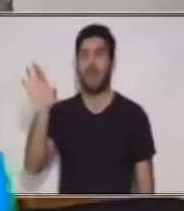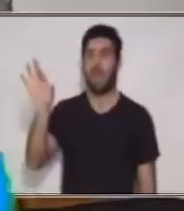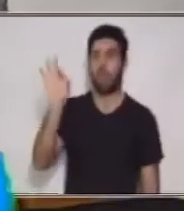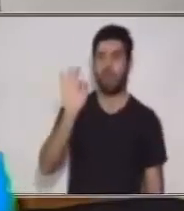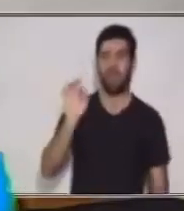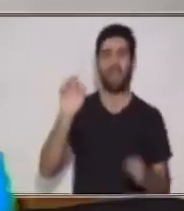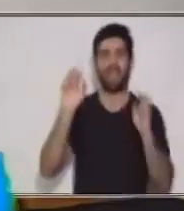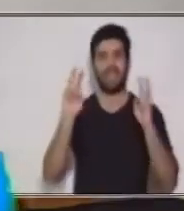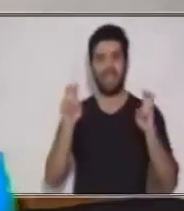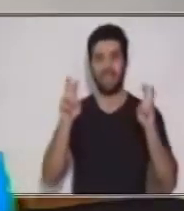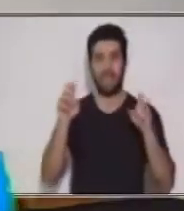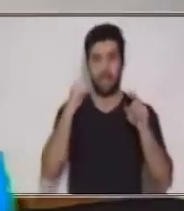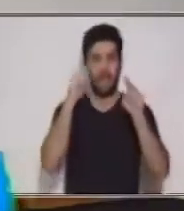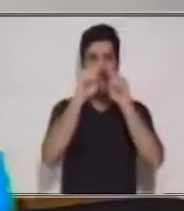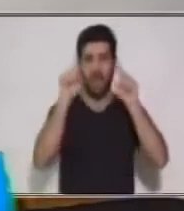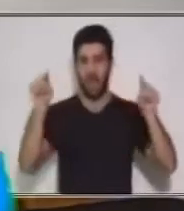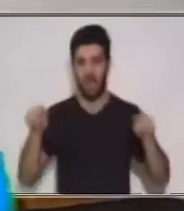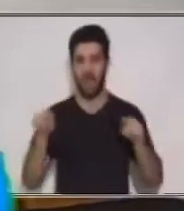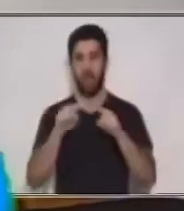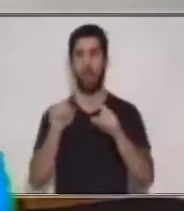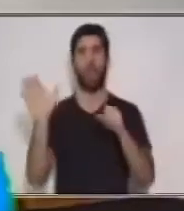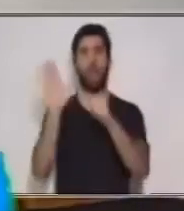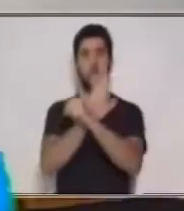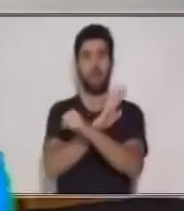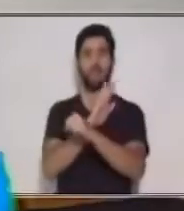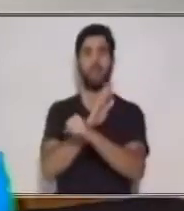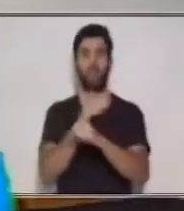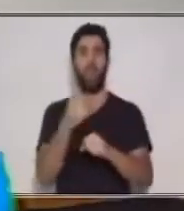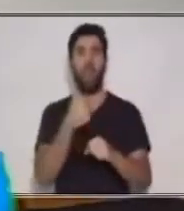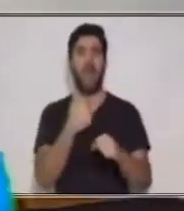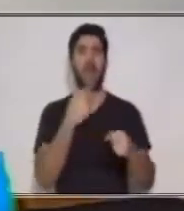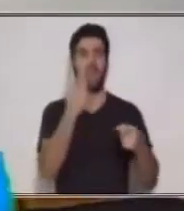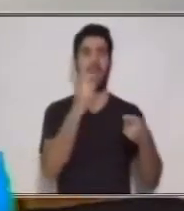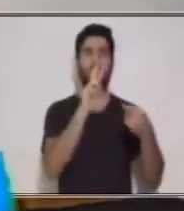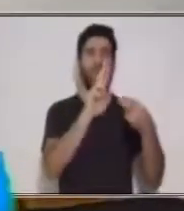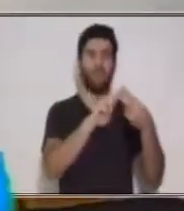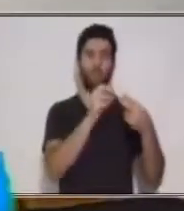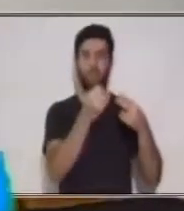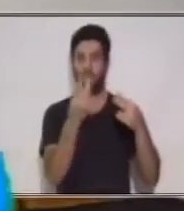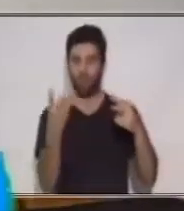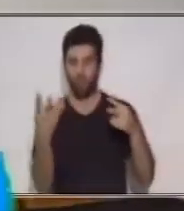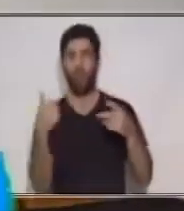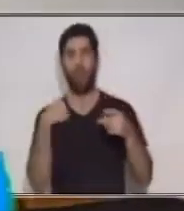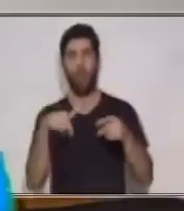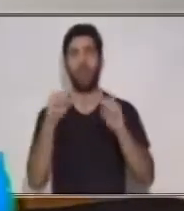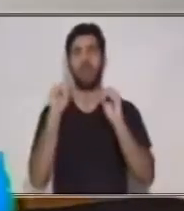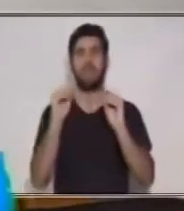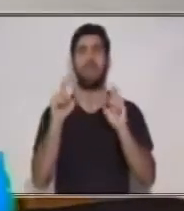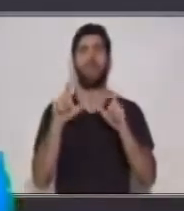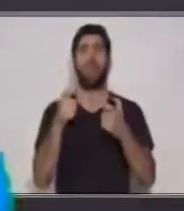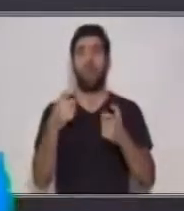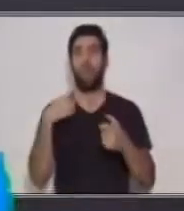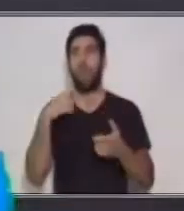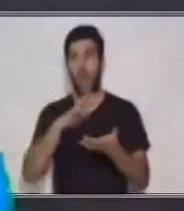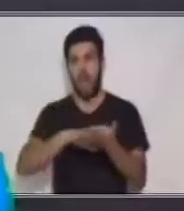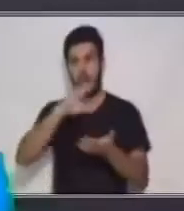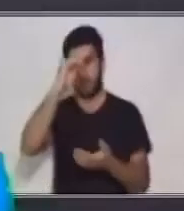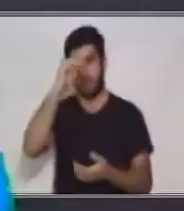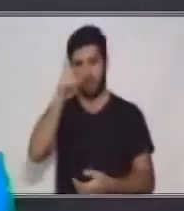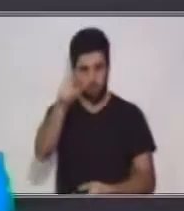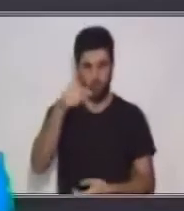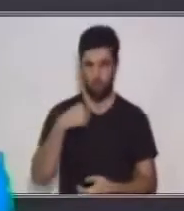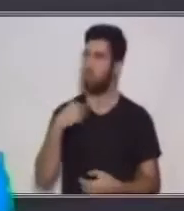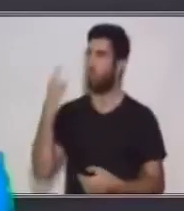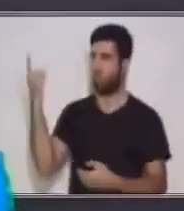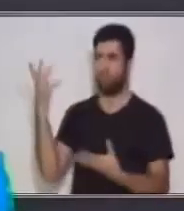hay ciertas fórmulas y ciertas formas, y esto lo quiero enseñarlo hoy o quiero que lo aprendamos juntos hoy, ¿de